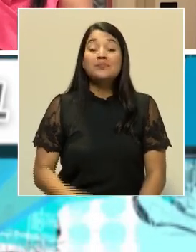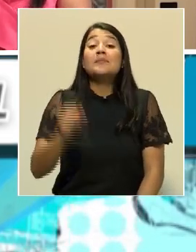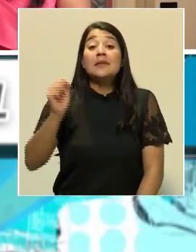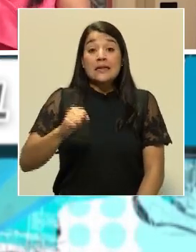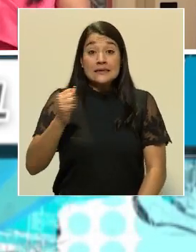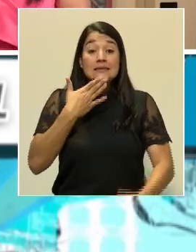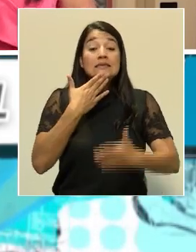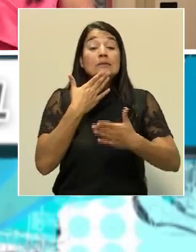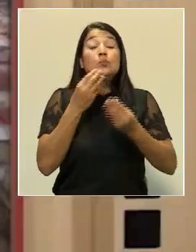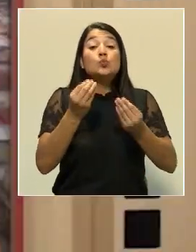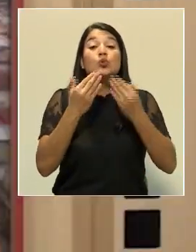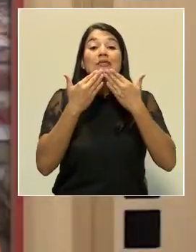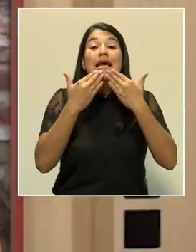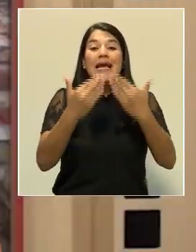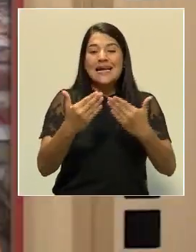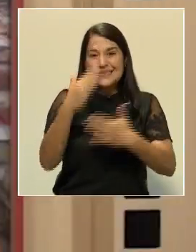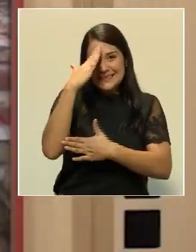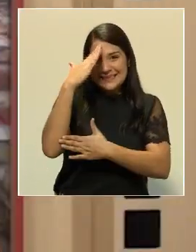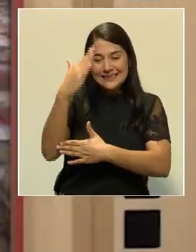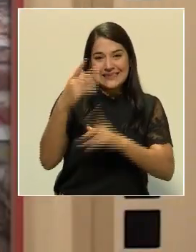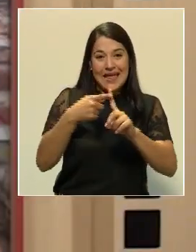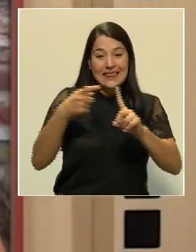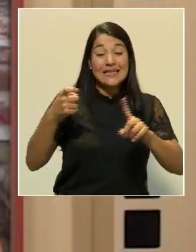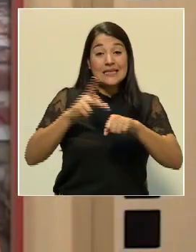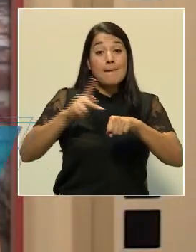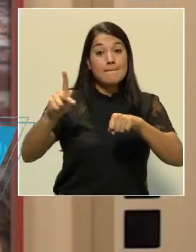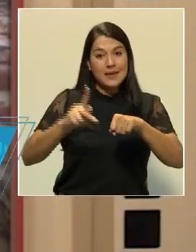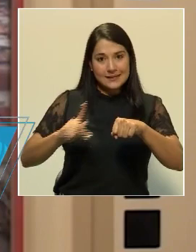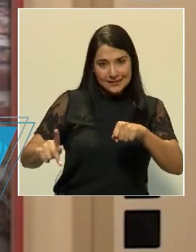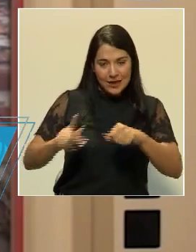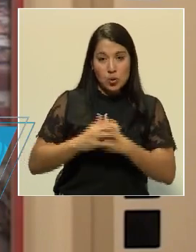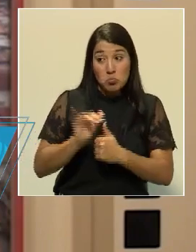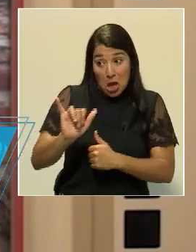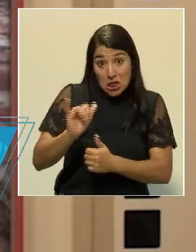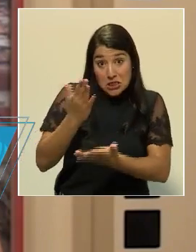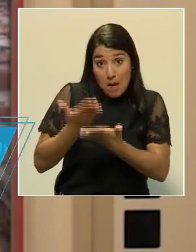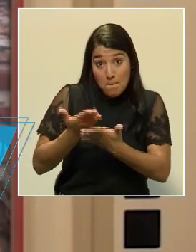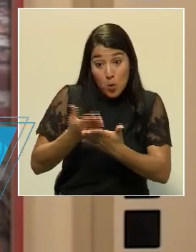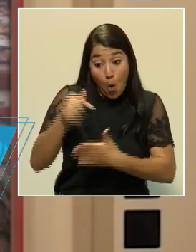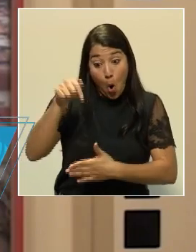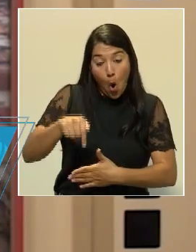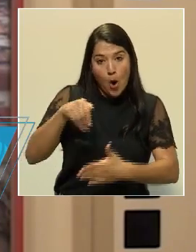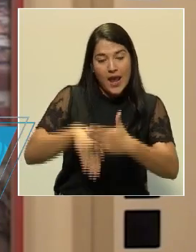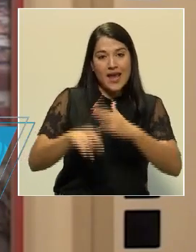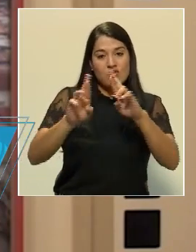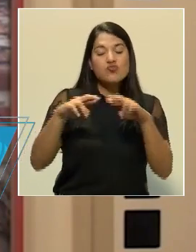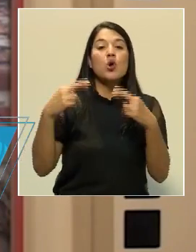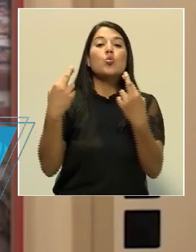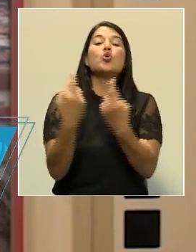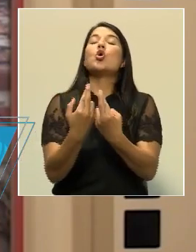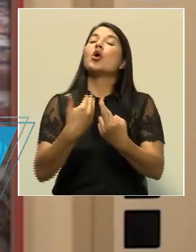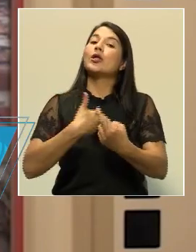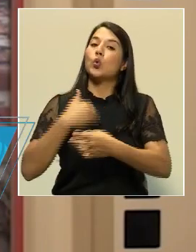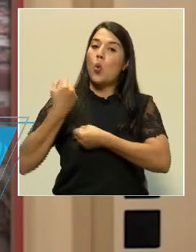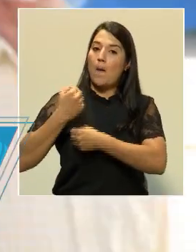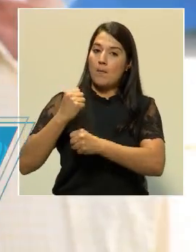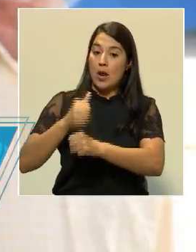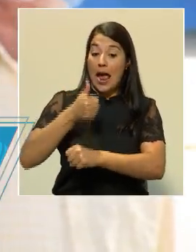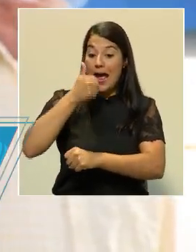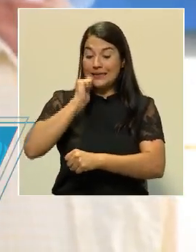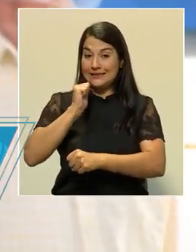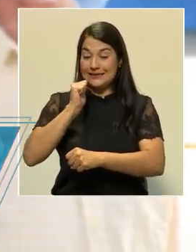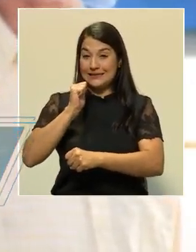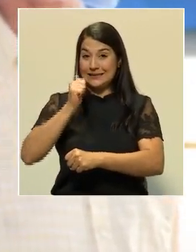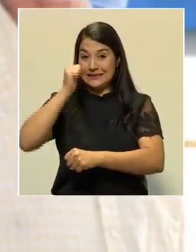Así es, muchísimas gracias. Un saludo desde Pérez Celedón. El planteamiento se hizo en la sesión municipal del Consejo la noche de